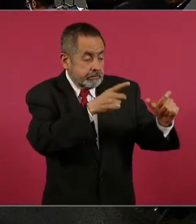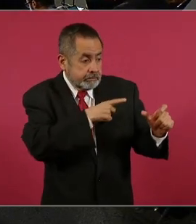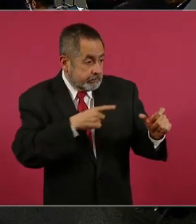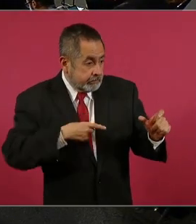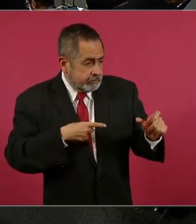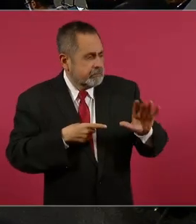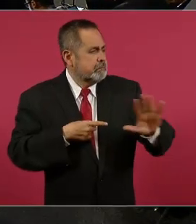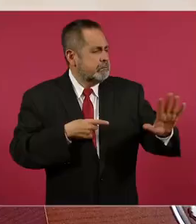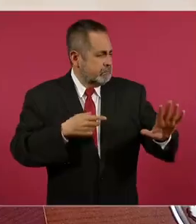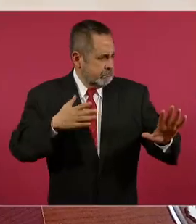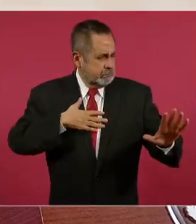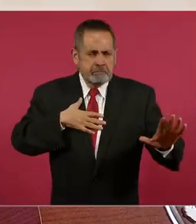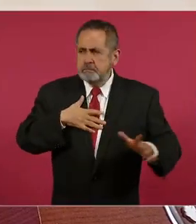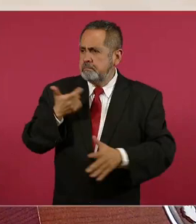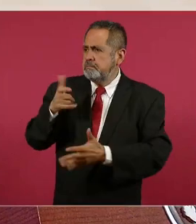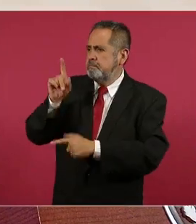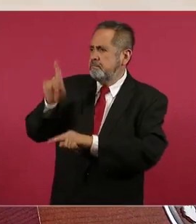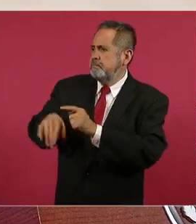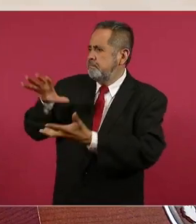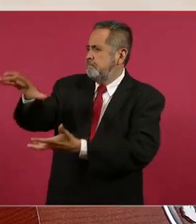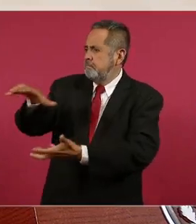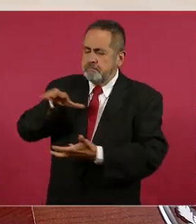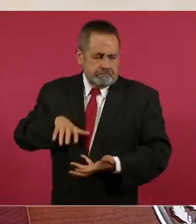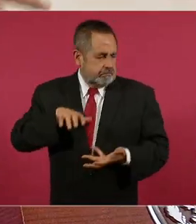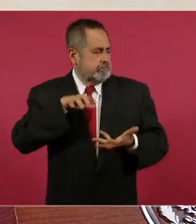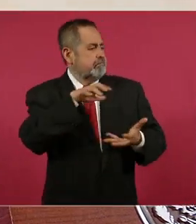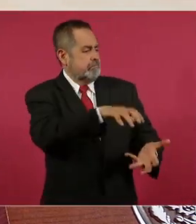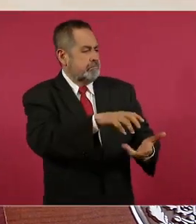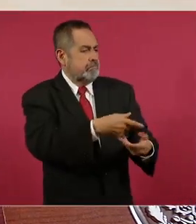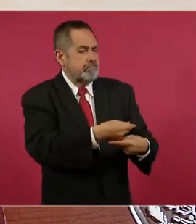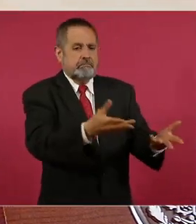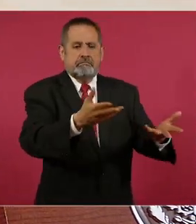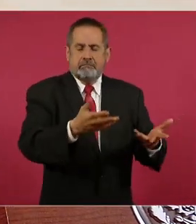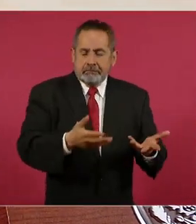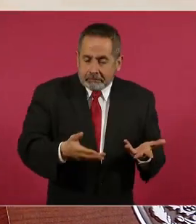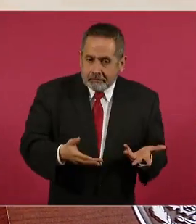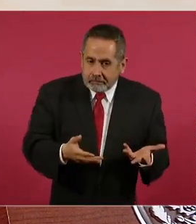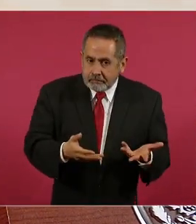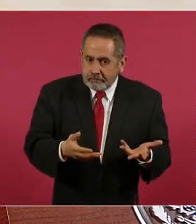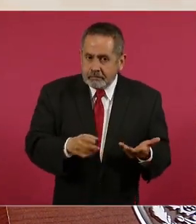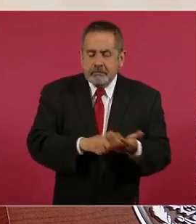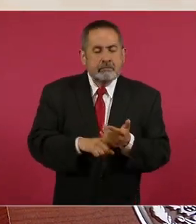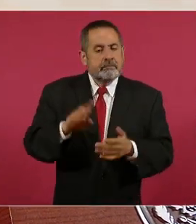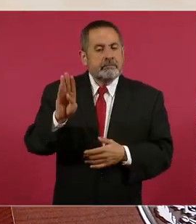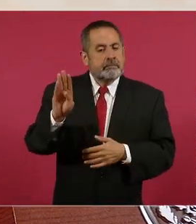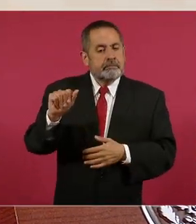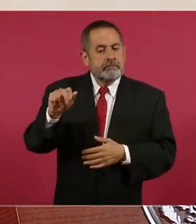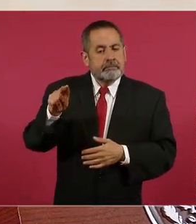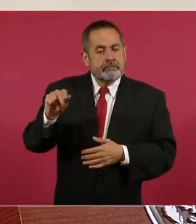privadas en deuda pública, porque Banamex,